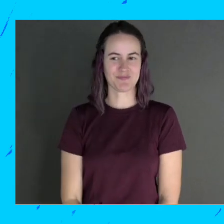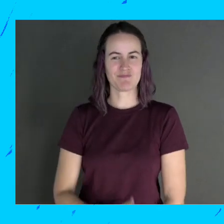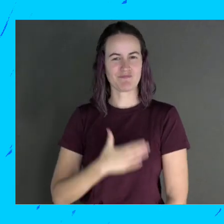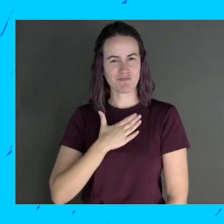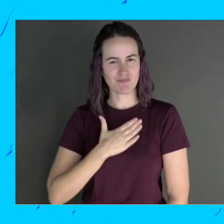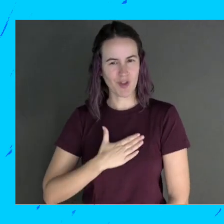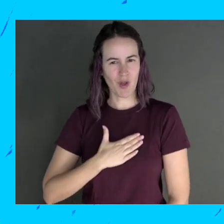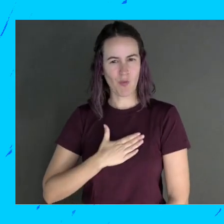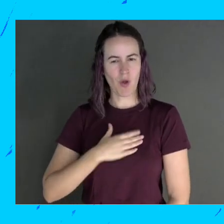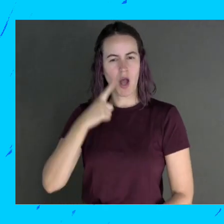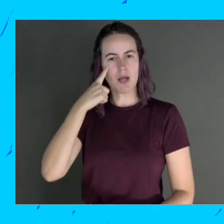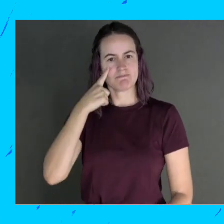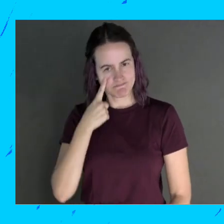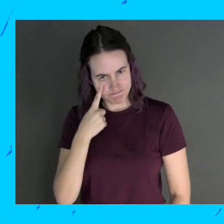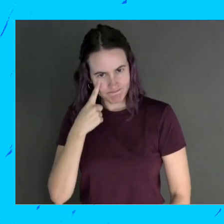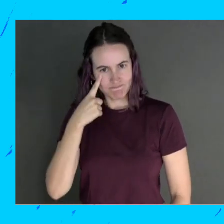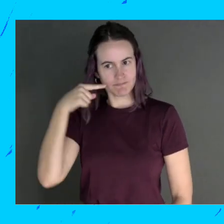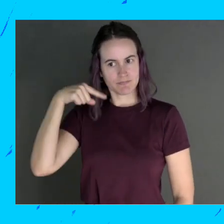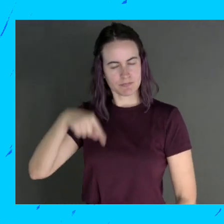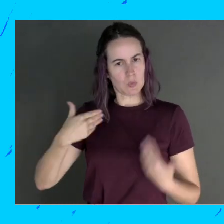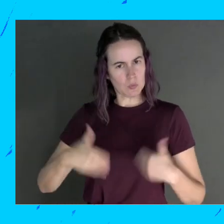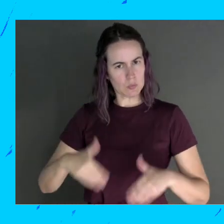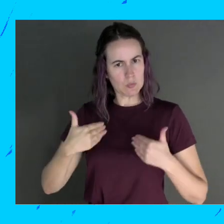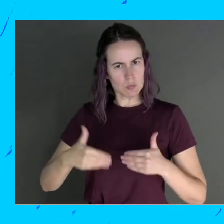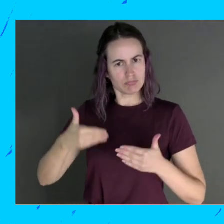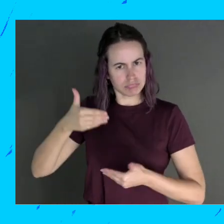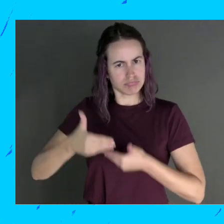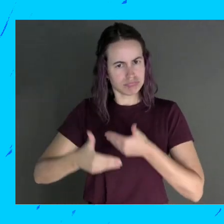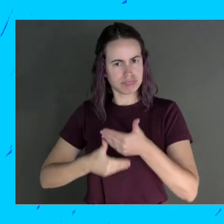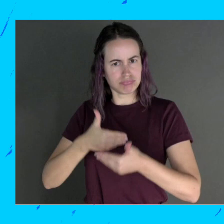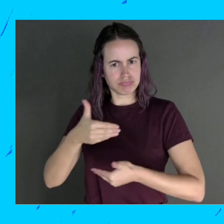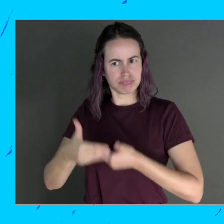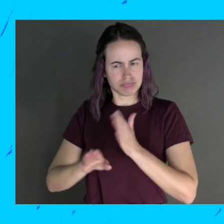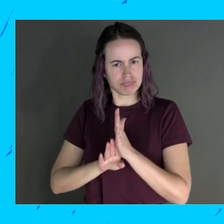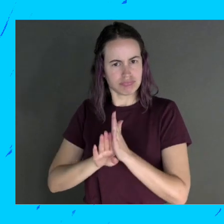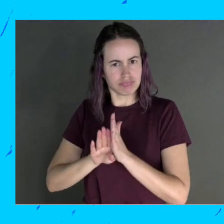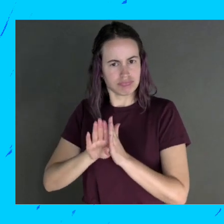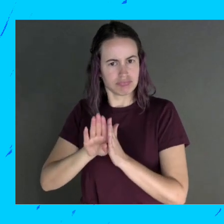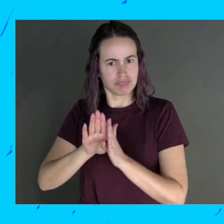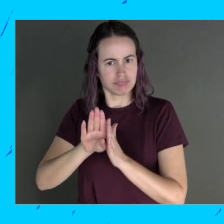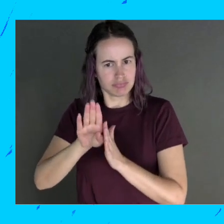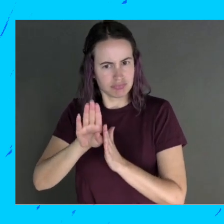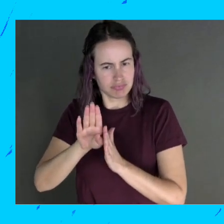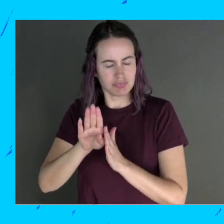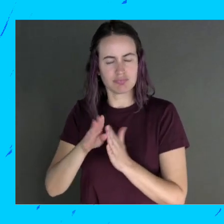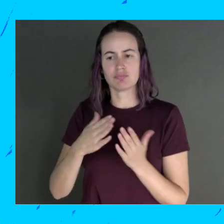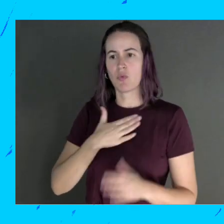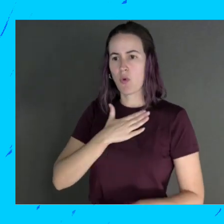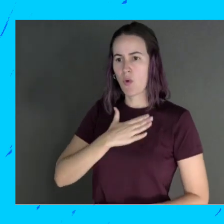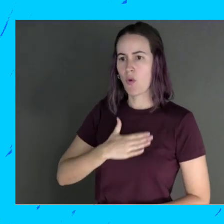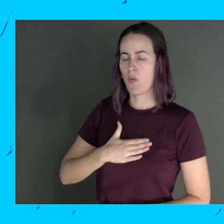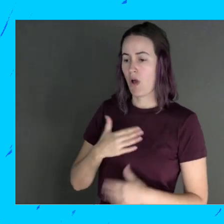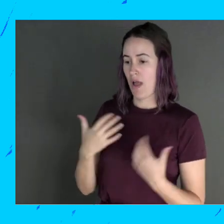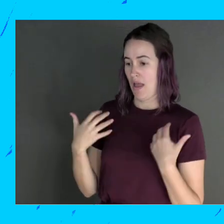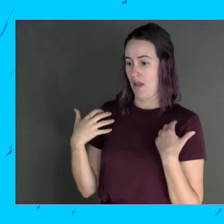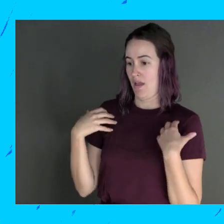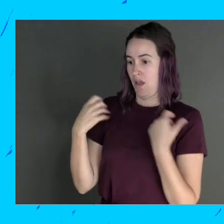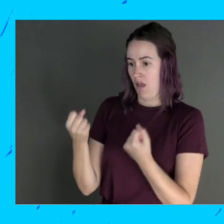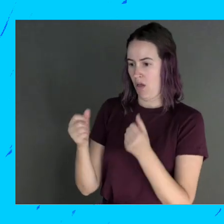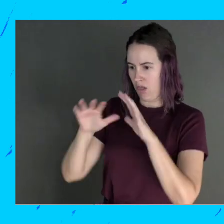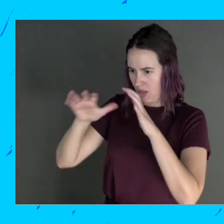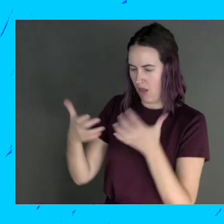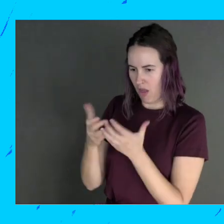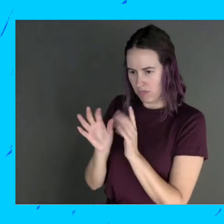AHA. Quisiera reconocer mucho trabajo, mucho, bueno, el avance que hemos hecho, pero realmente